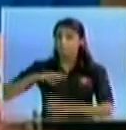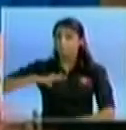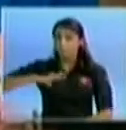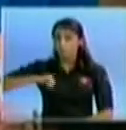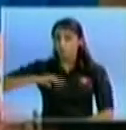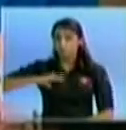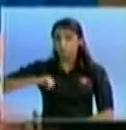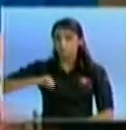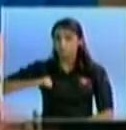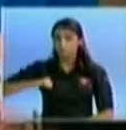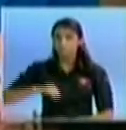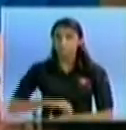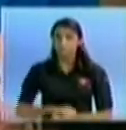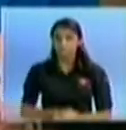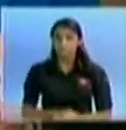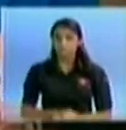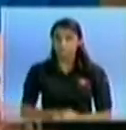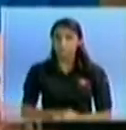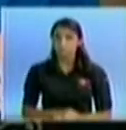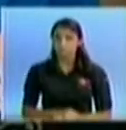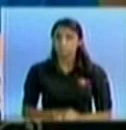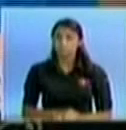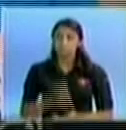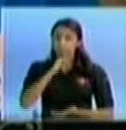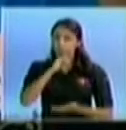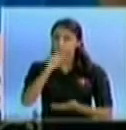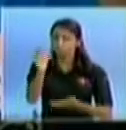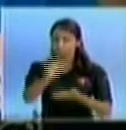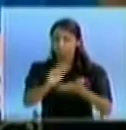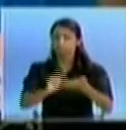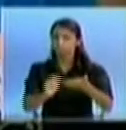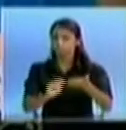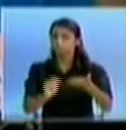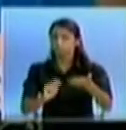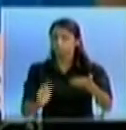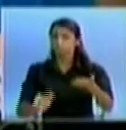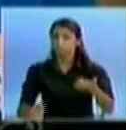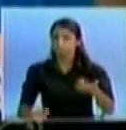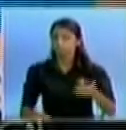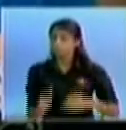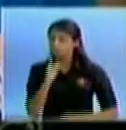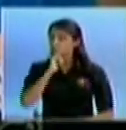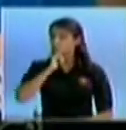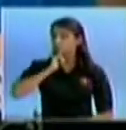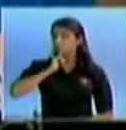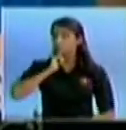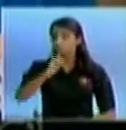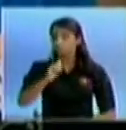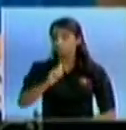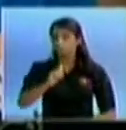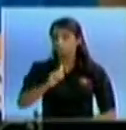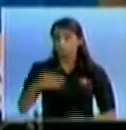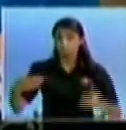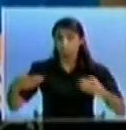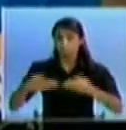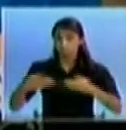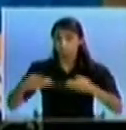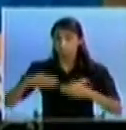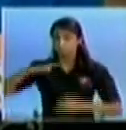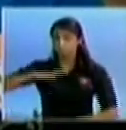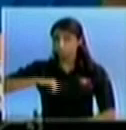policía tomó dato de ellos e informó al comando de la guarnición,